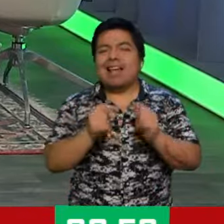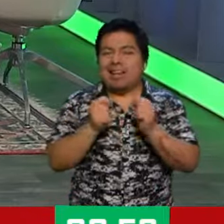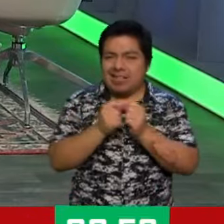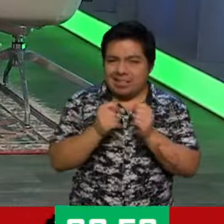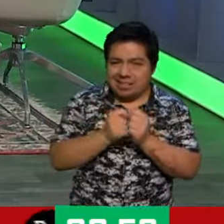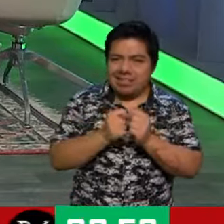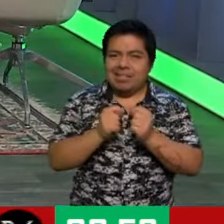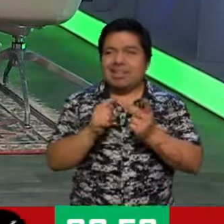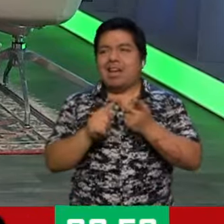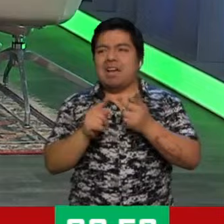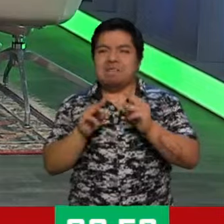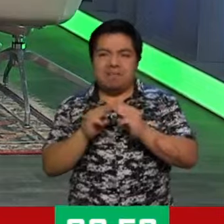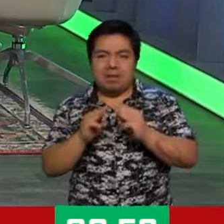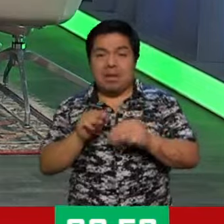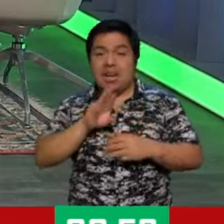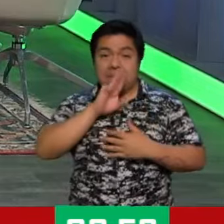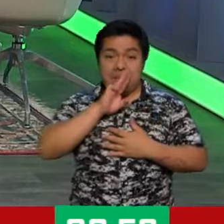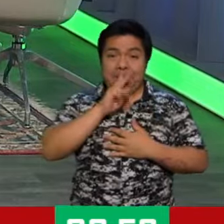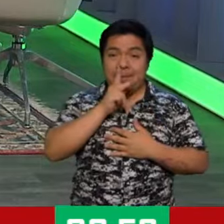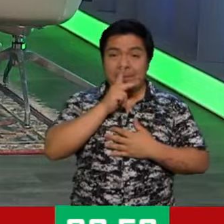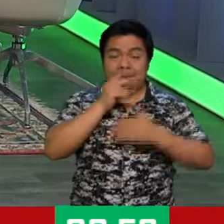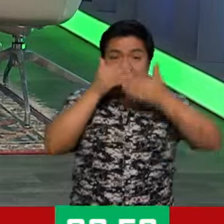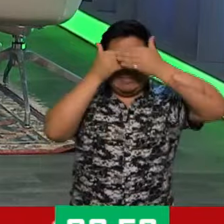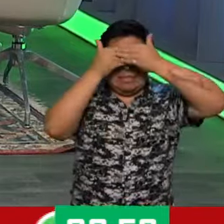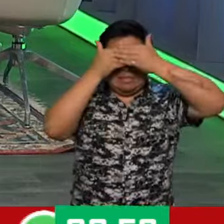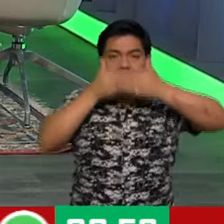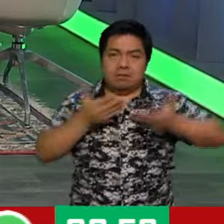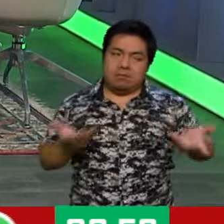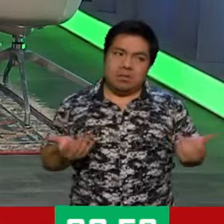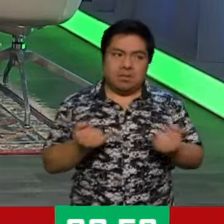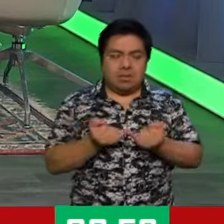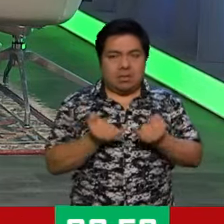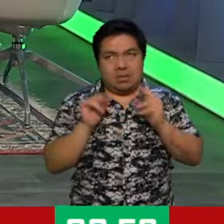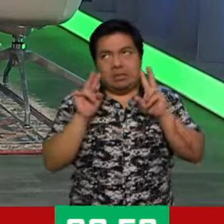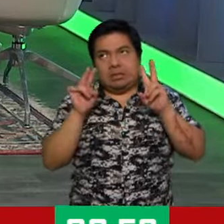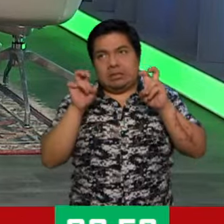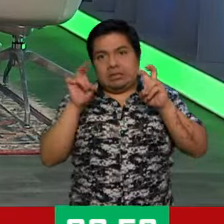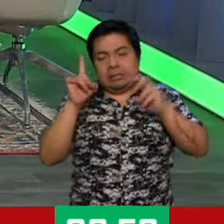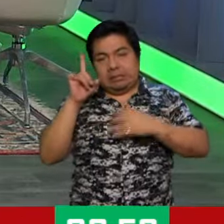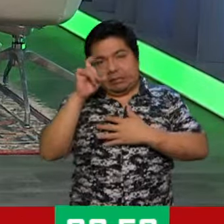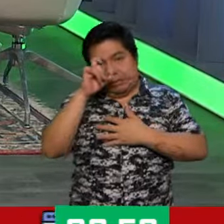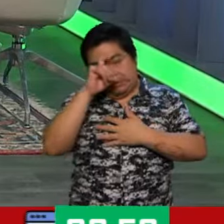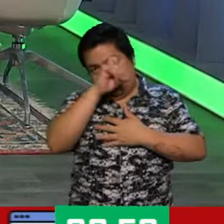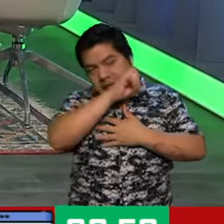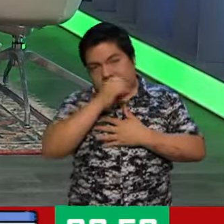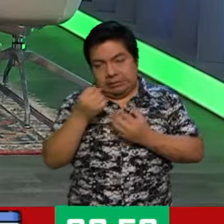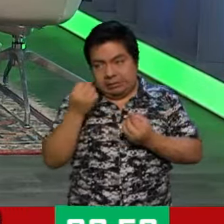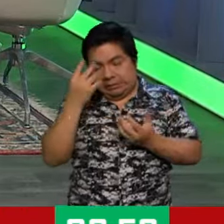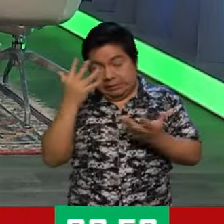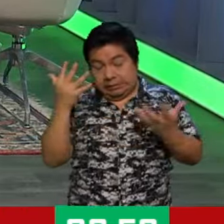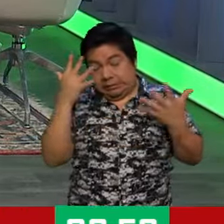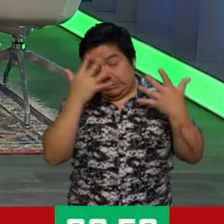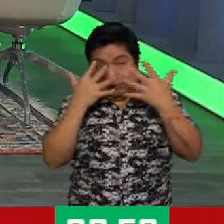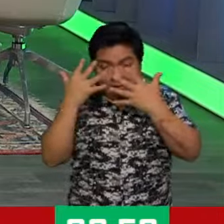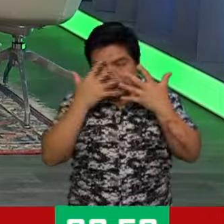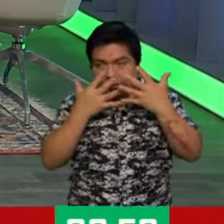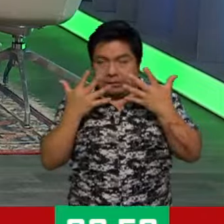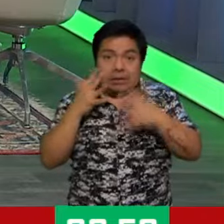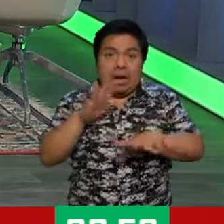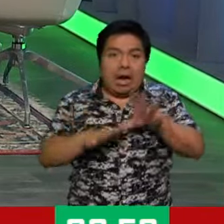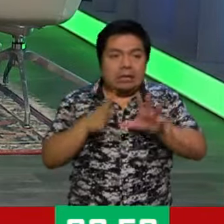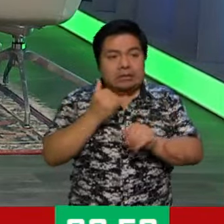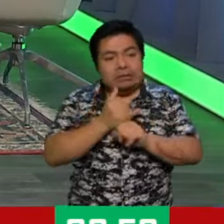los papás casi siempre están muy atrasados. Es que también para ellos es, entrecomillado, salir del closet y muchos no tienen ni la información